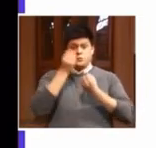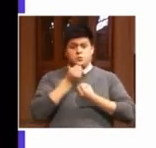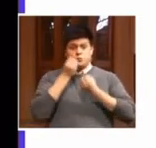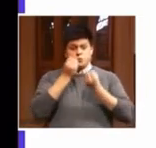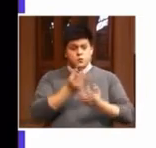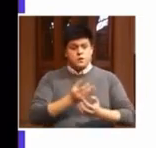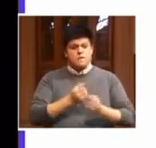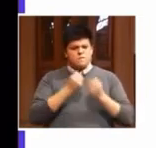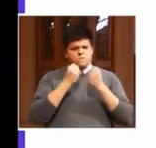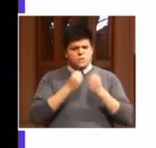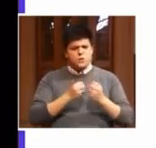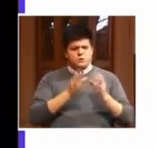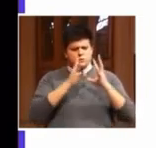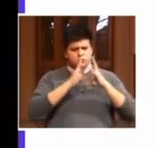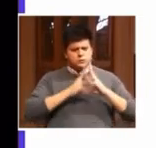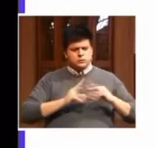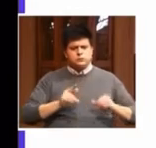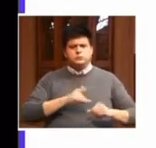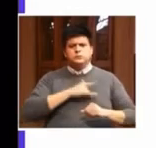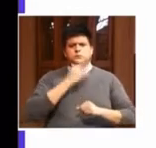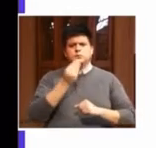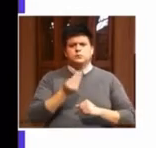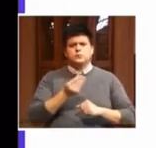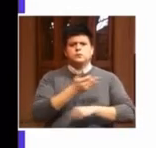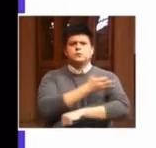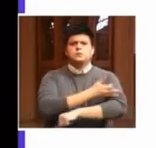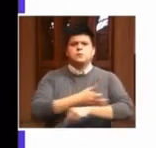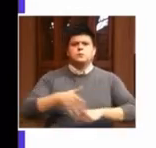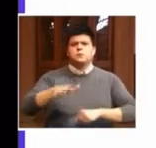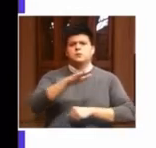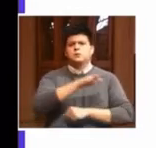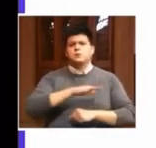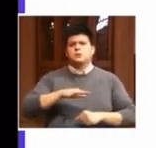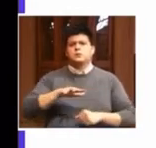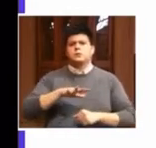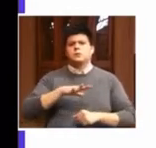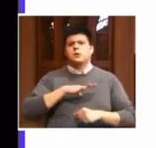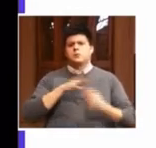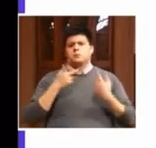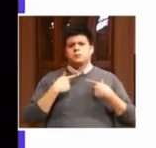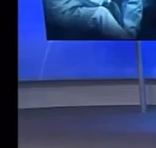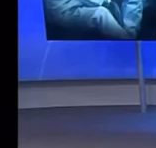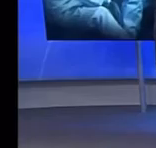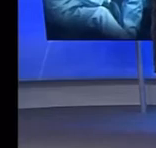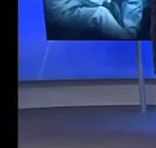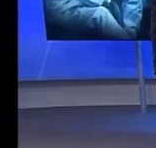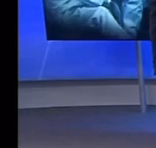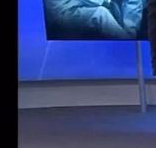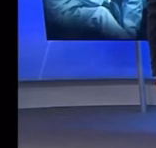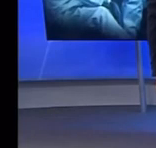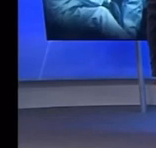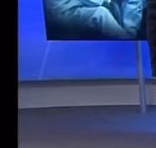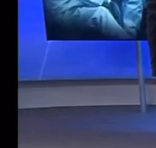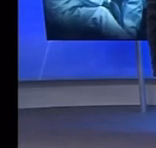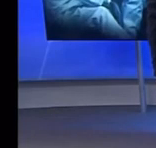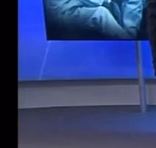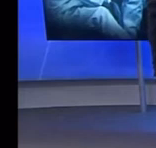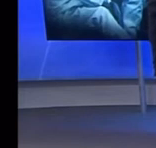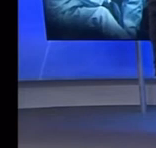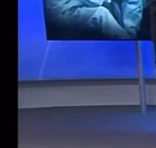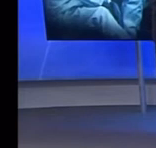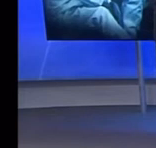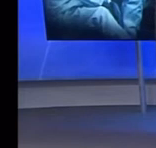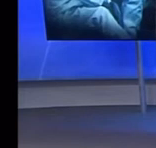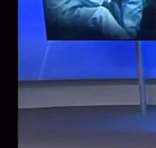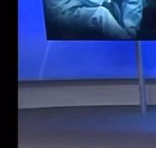y resignación a todas las familias que han perdido un ser querido pues ciertamente el día de hoy se